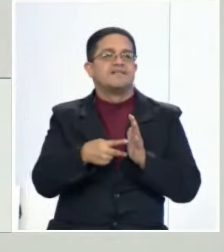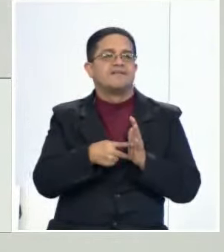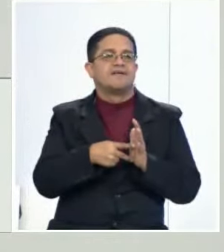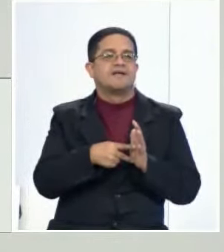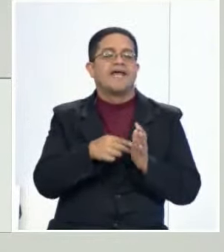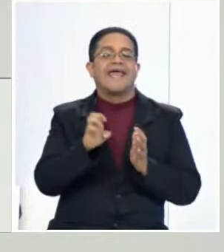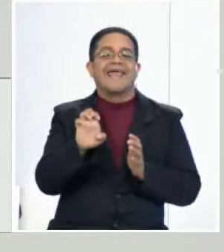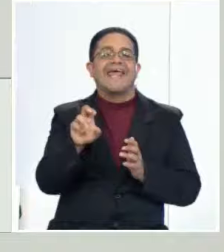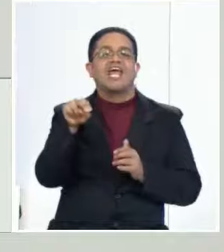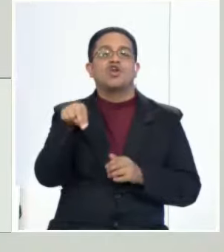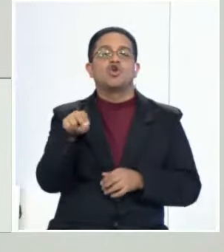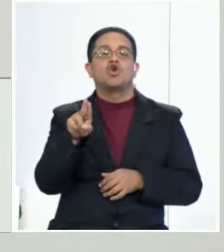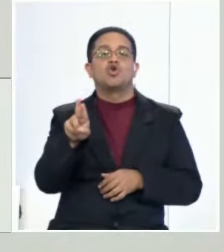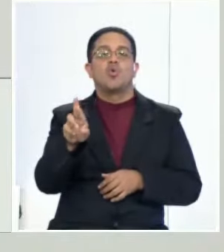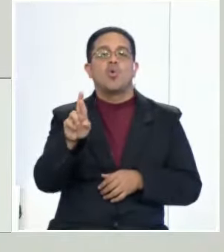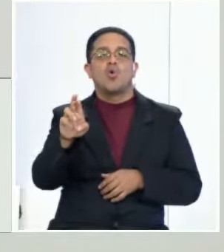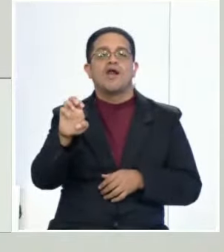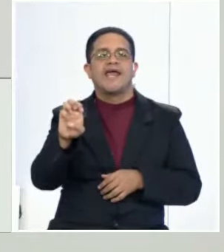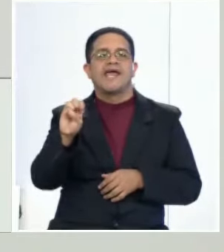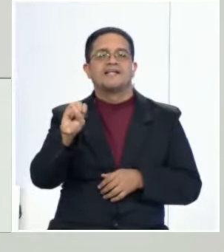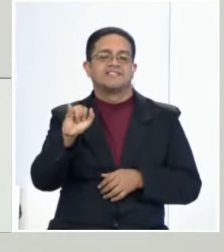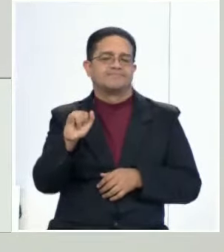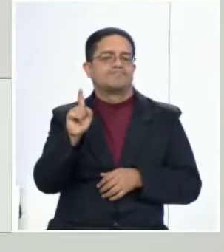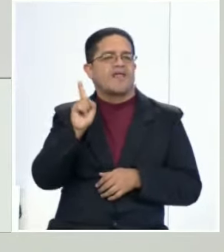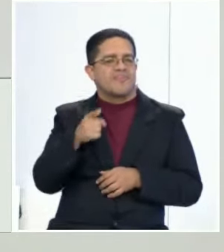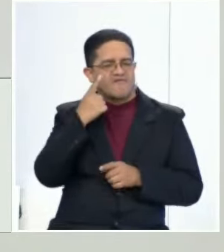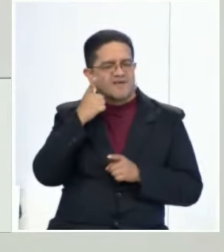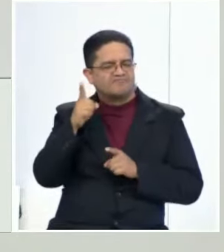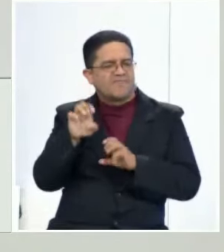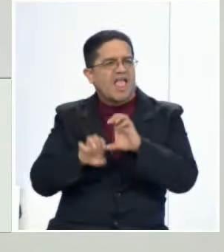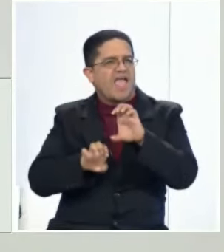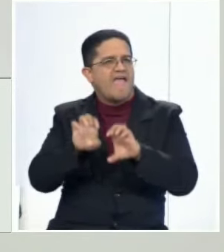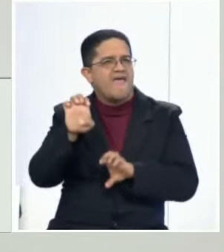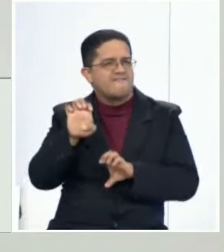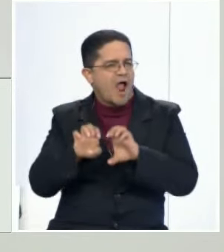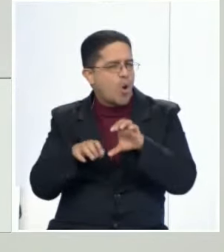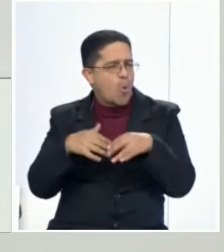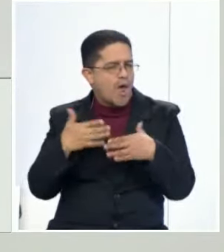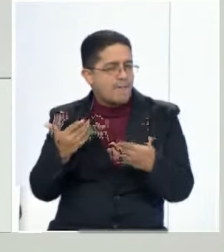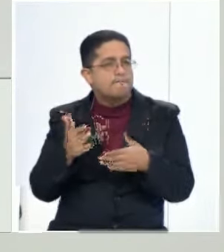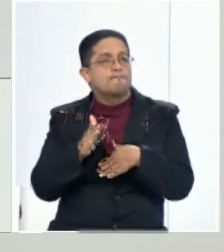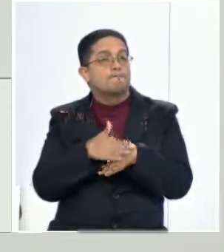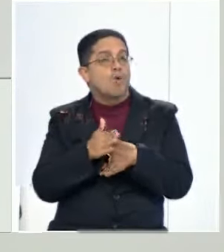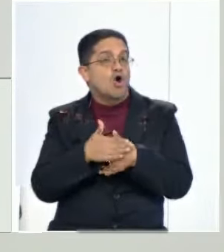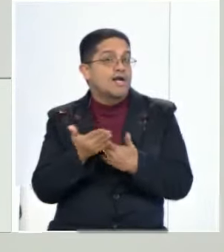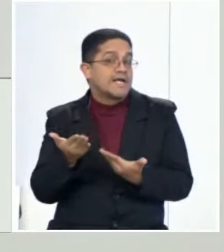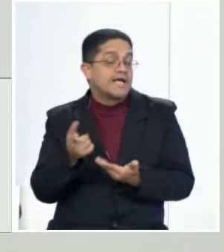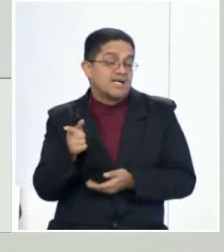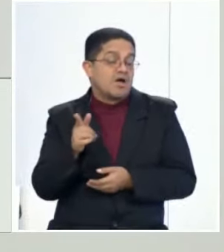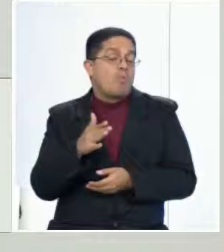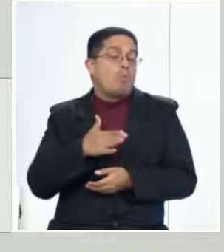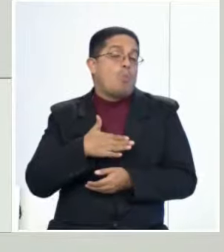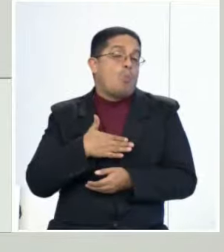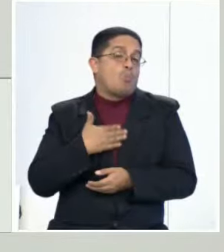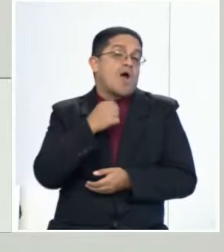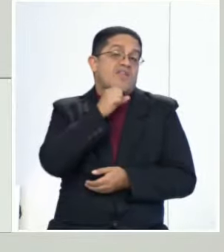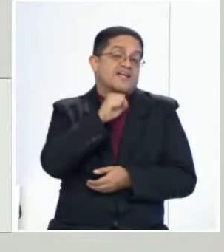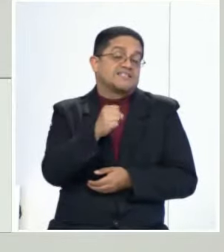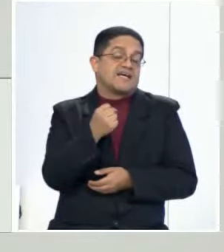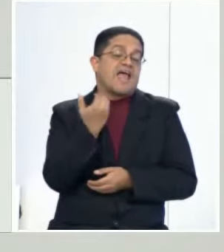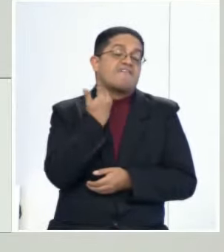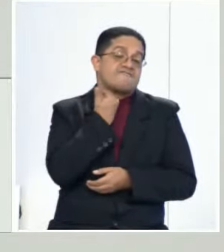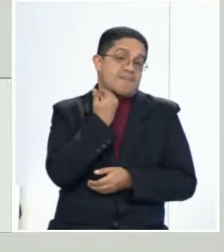enuresis. Es un signo que se debe estudiar o evaluar de forma aislada porque puede formar parte de una patología de piso